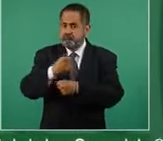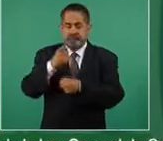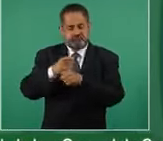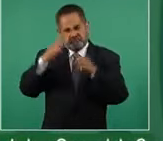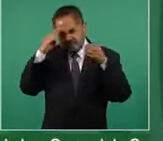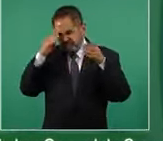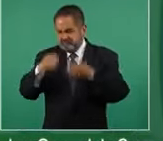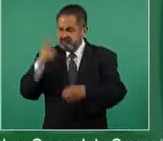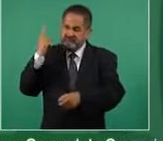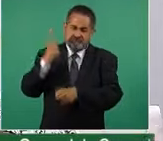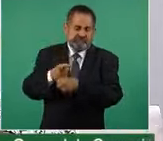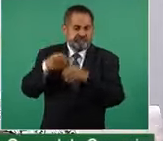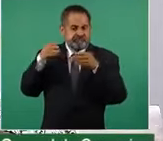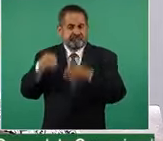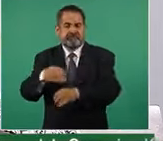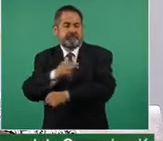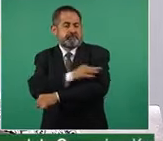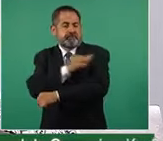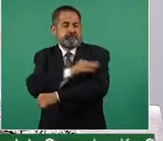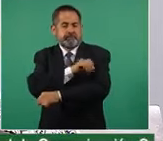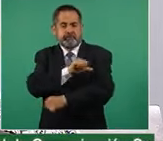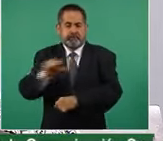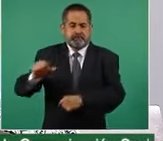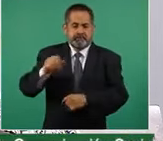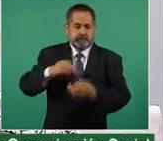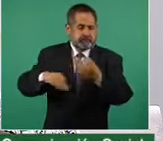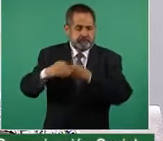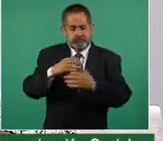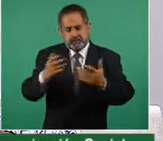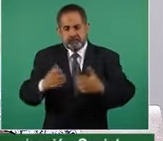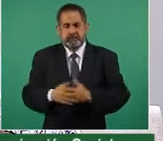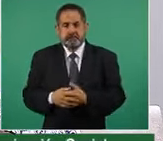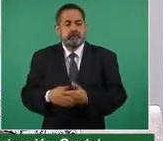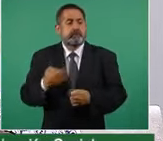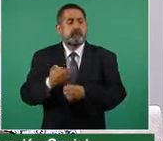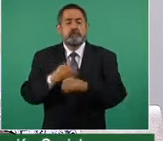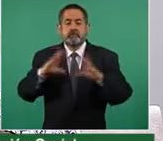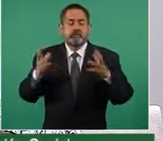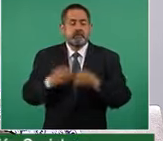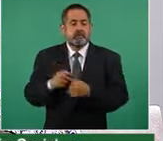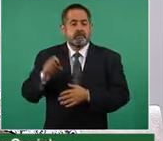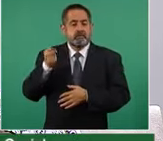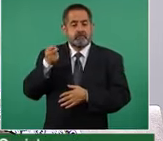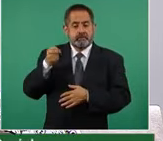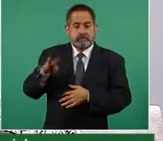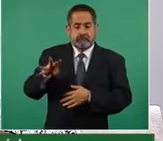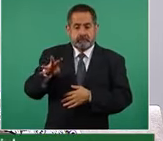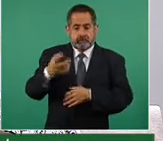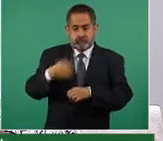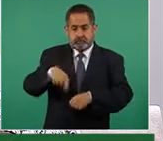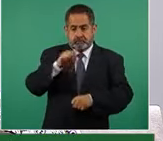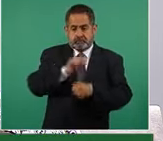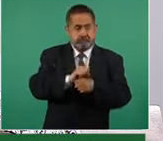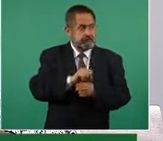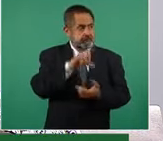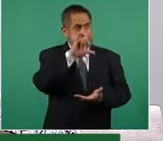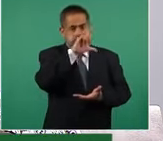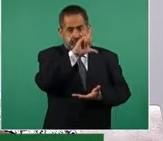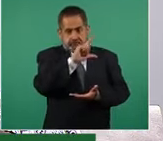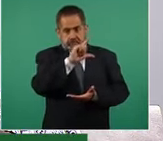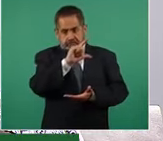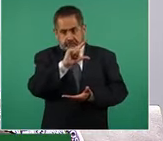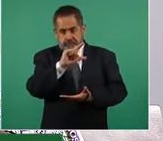gobierno. En forma concreta, llevamos 19 semanas en que la pandemia sigue disminuyendo en